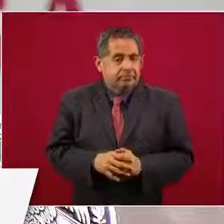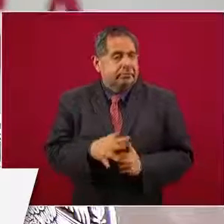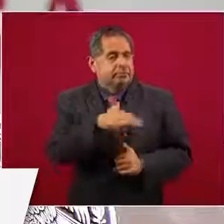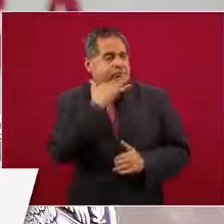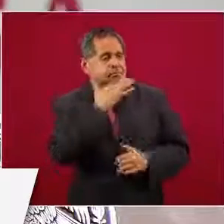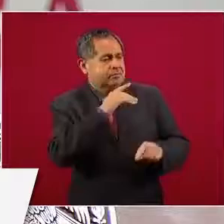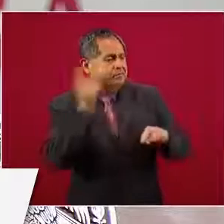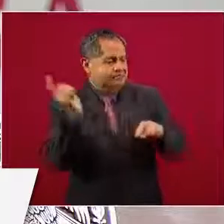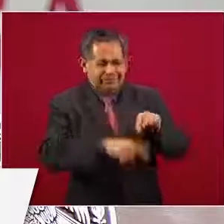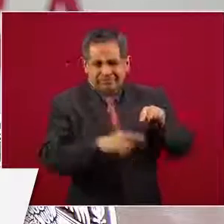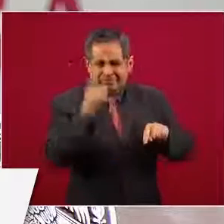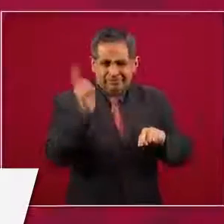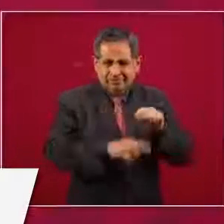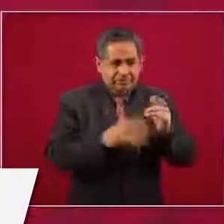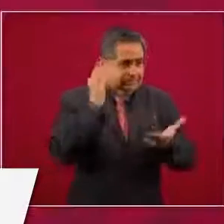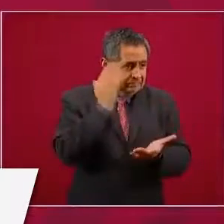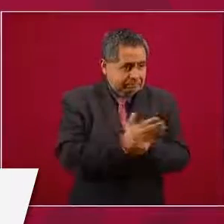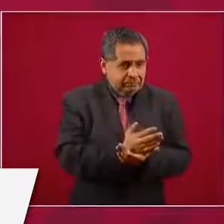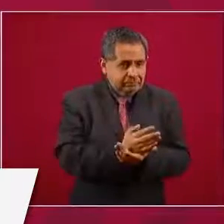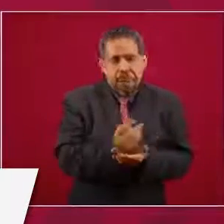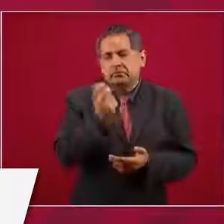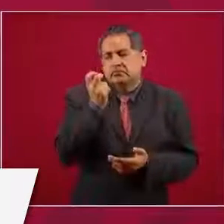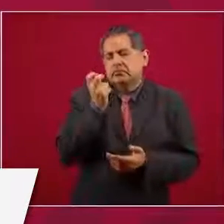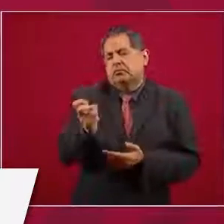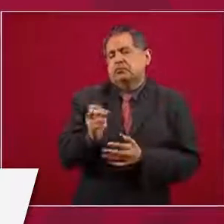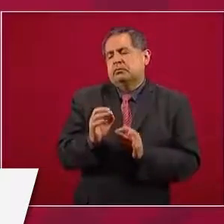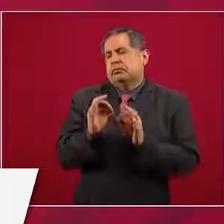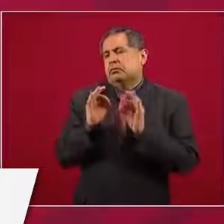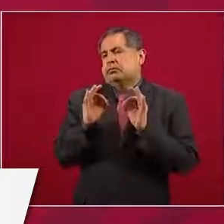desterramos la corrupción del país.